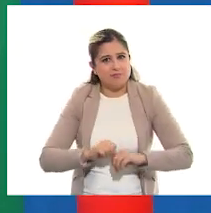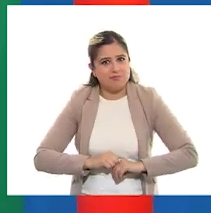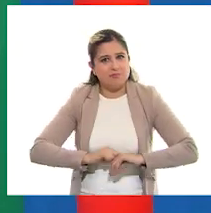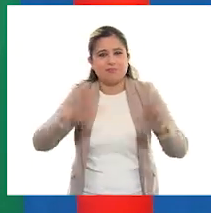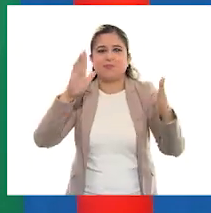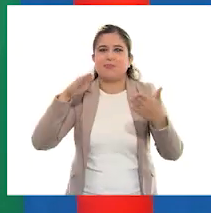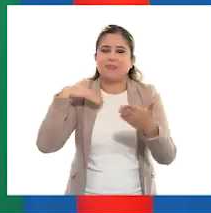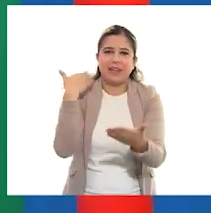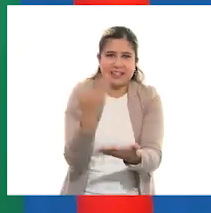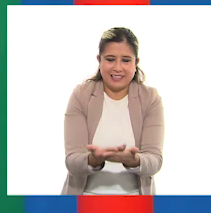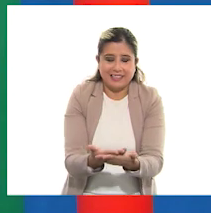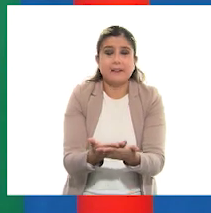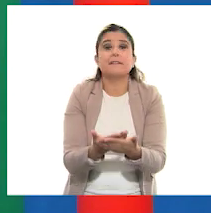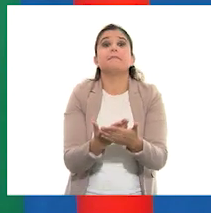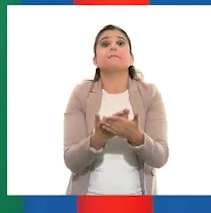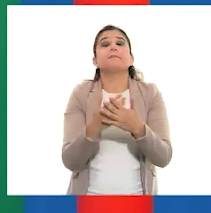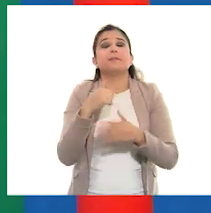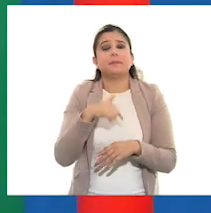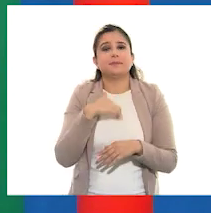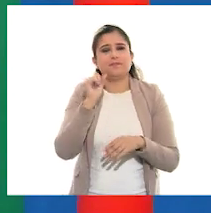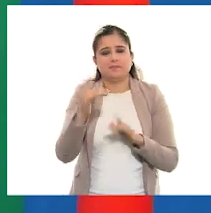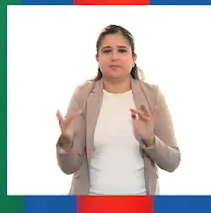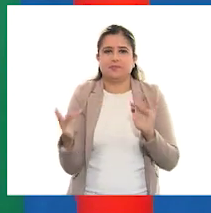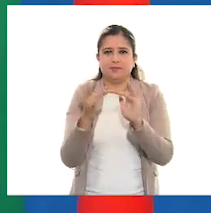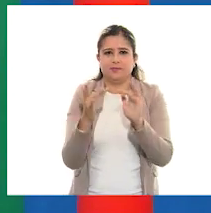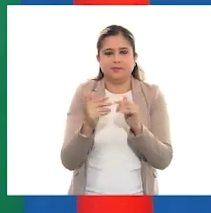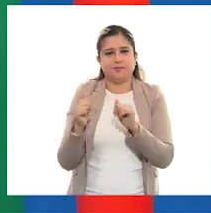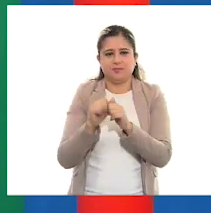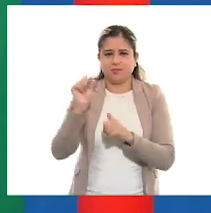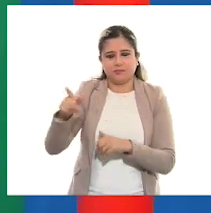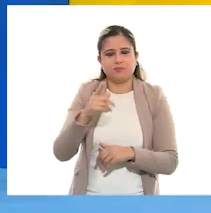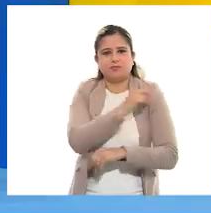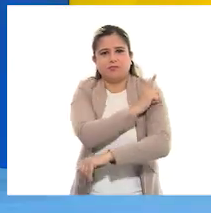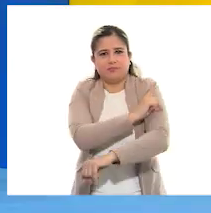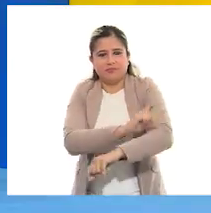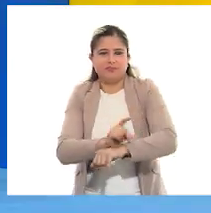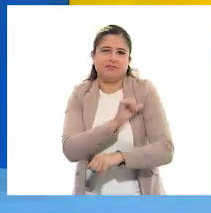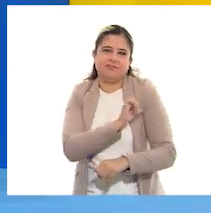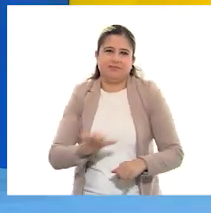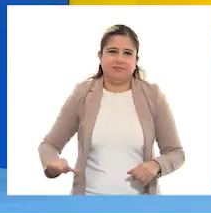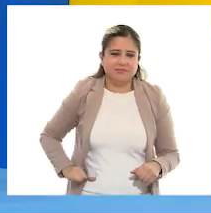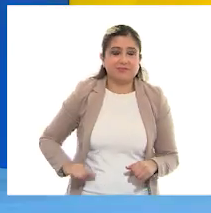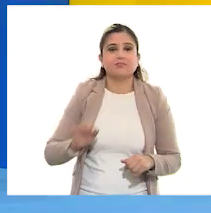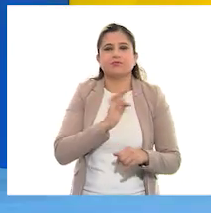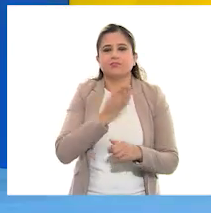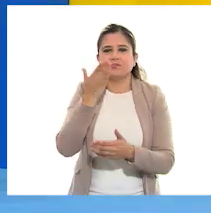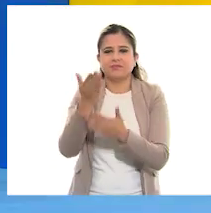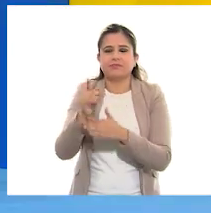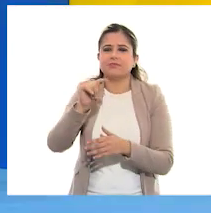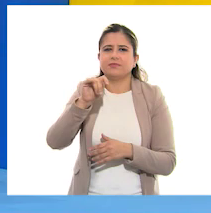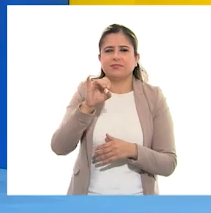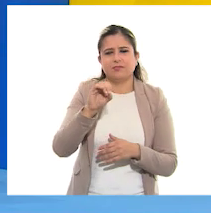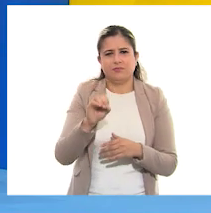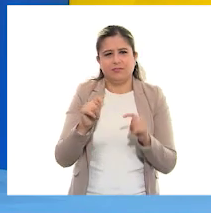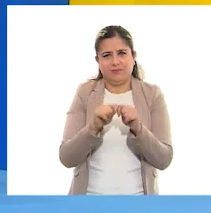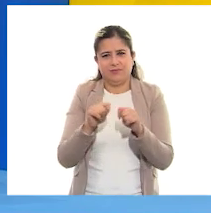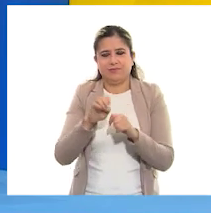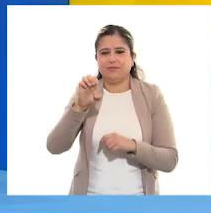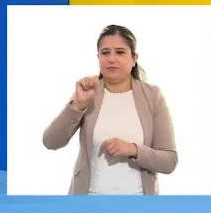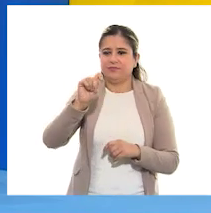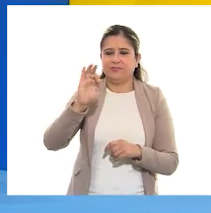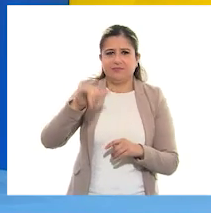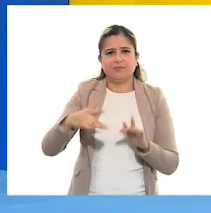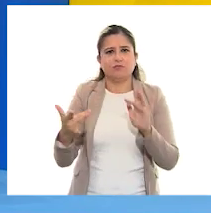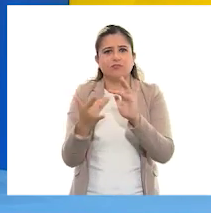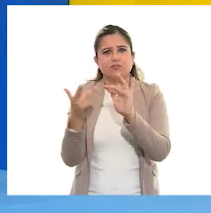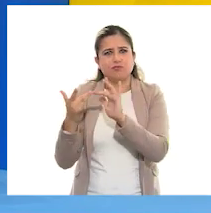sí. También podrían ponerse en contacto con el ayuntamiento. Podríamos pedirle al tío Estefan los datos de contacto de los